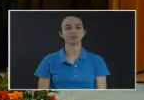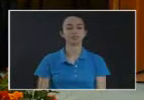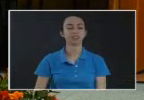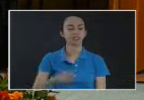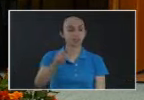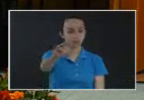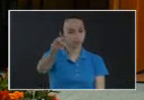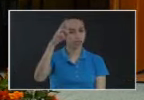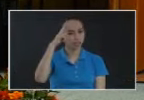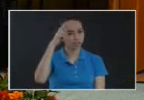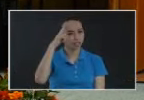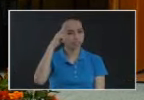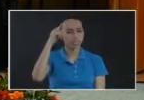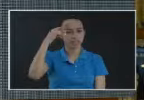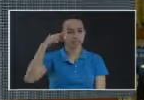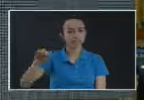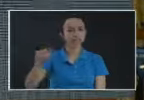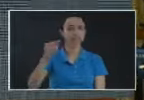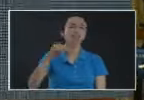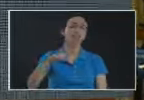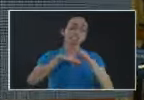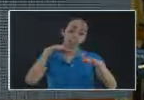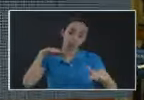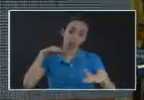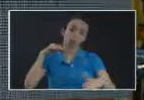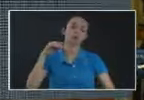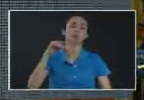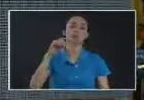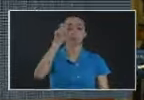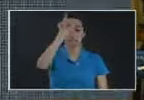¿Te recuerdas el día que Dios te sacó de Egipto?